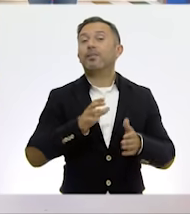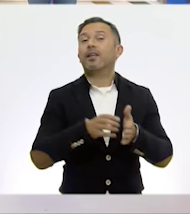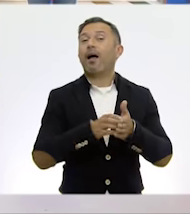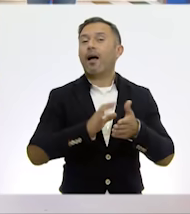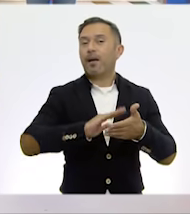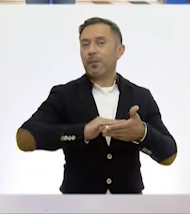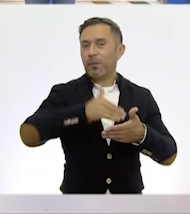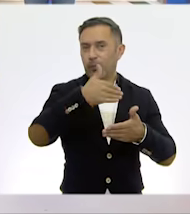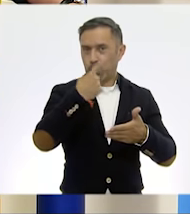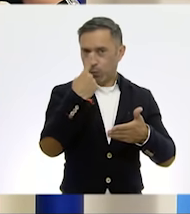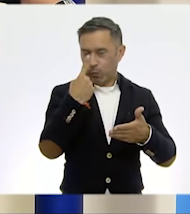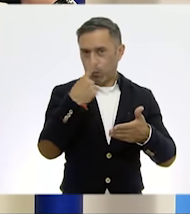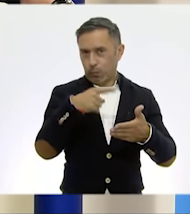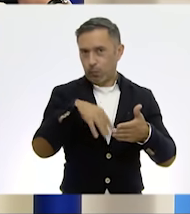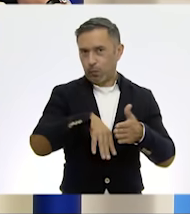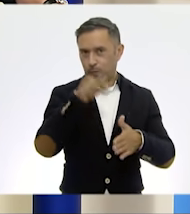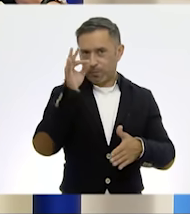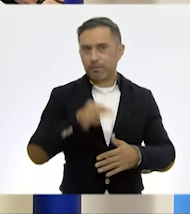Para quien no lo vea.